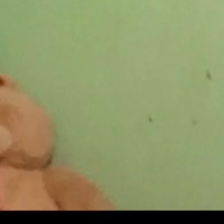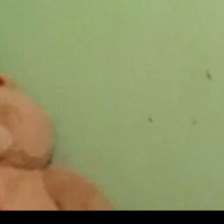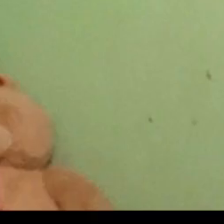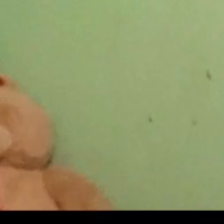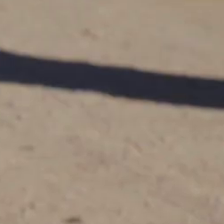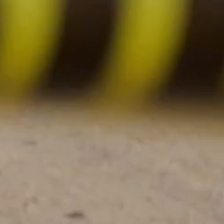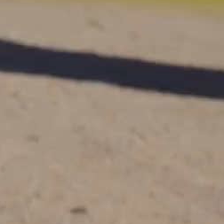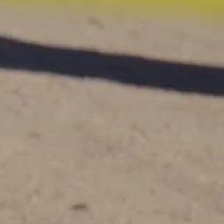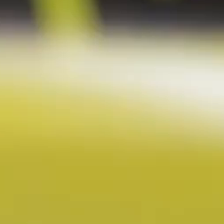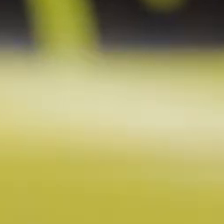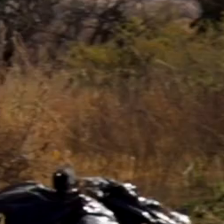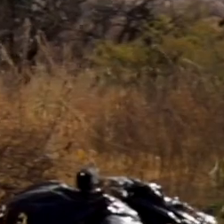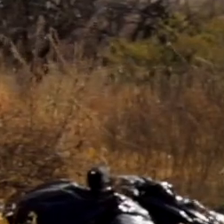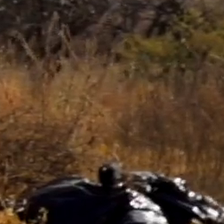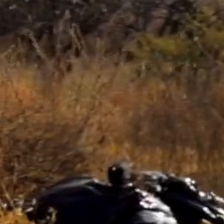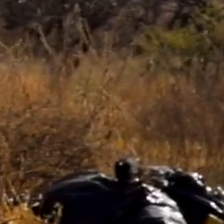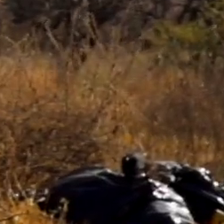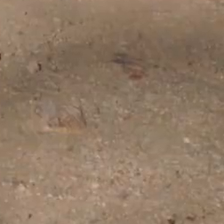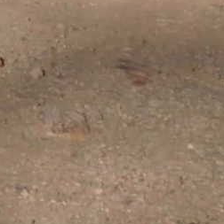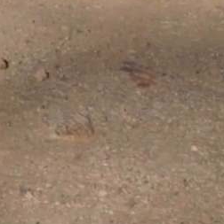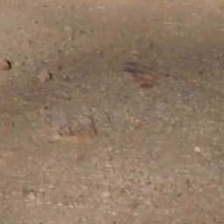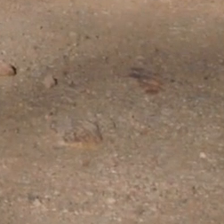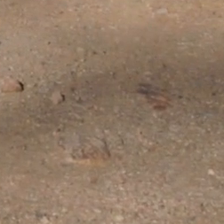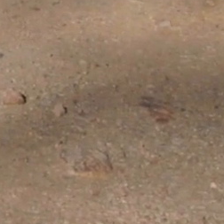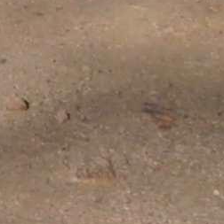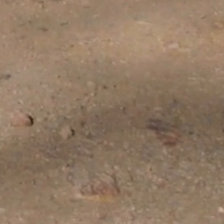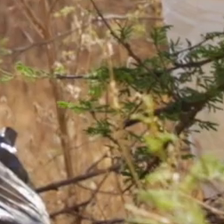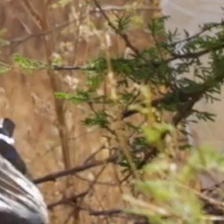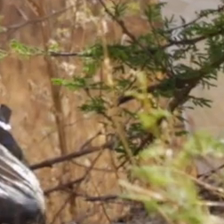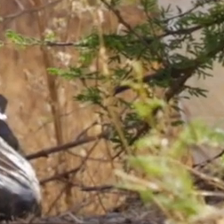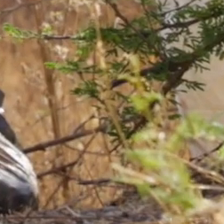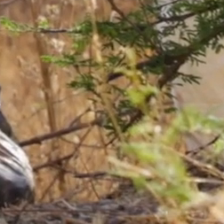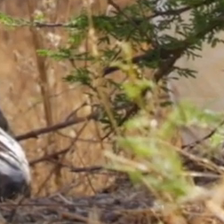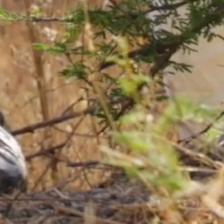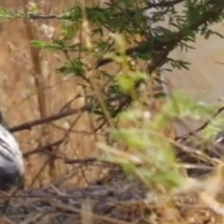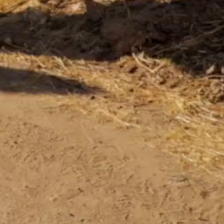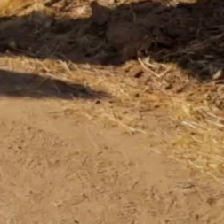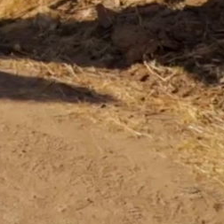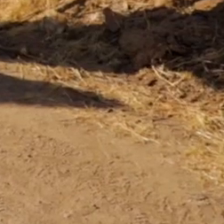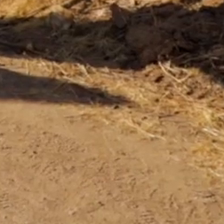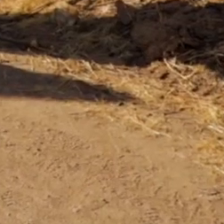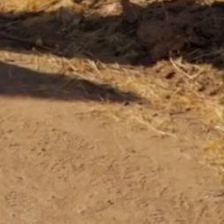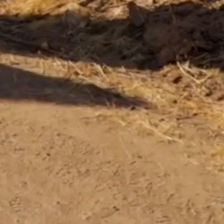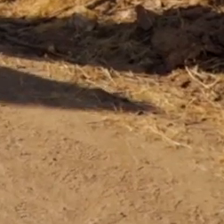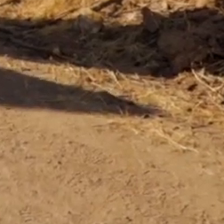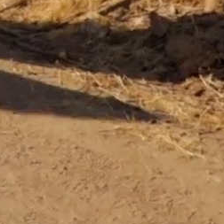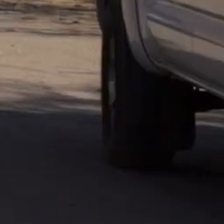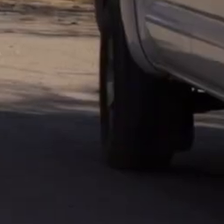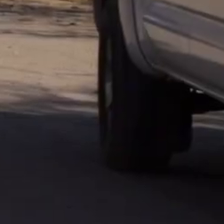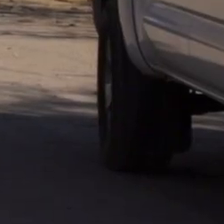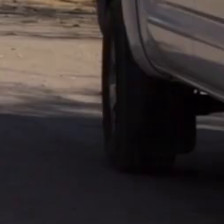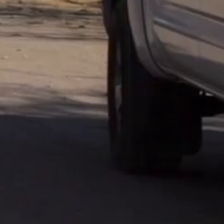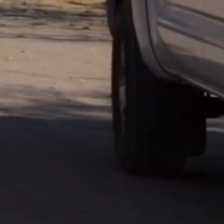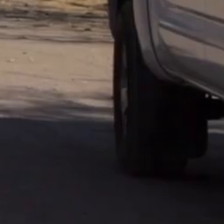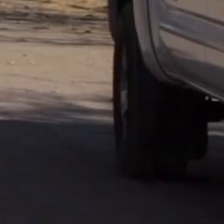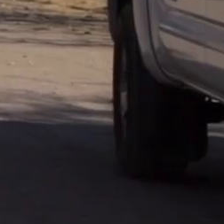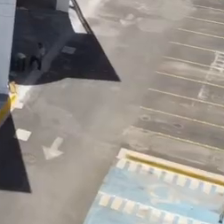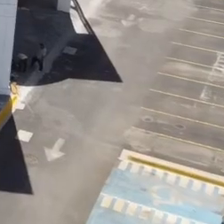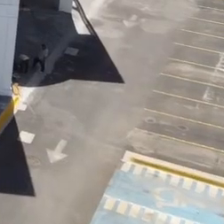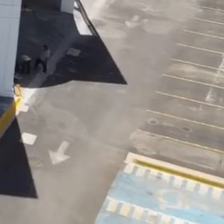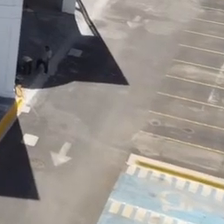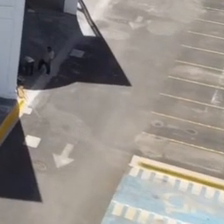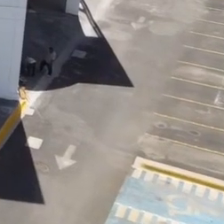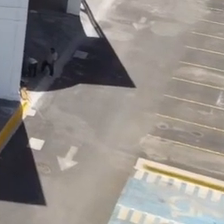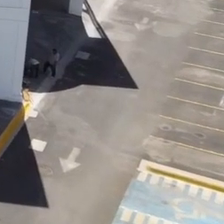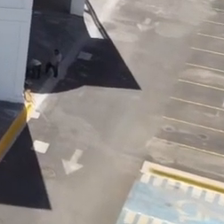Vázquez que se convirtió en madre Buscadora tras la desaparición de su hijo Osmar Zúñiga Vázquez también mencionó lo relacionado al